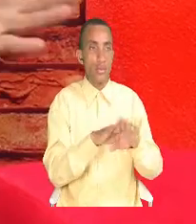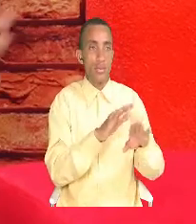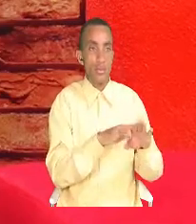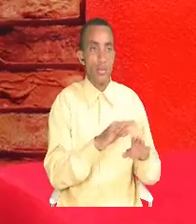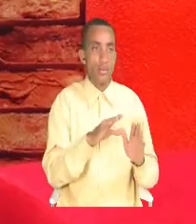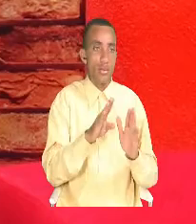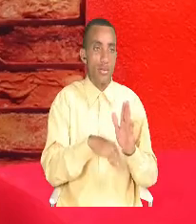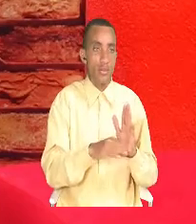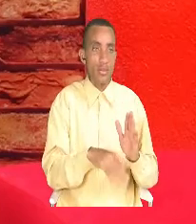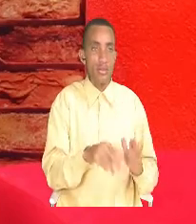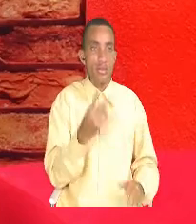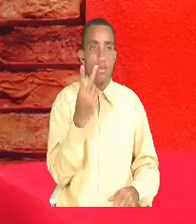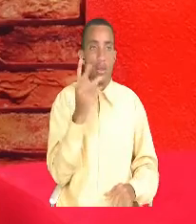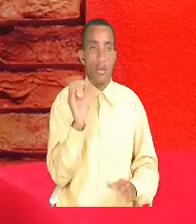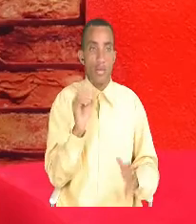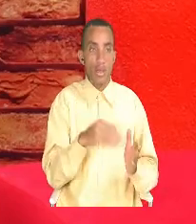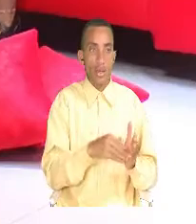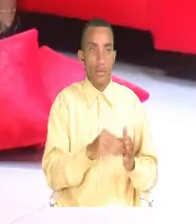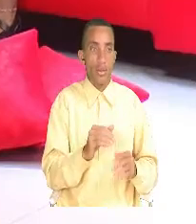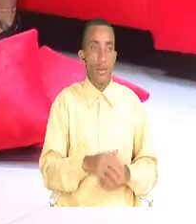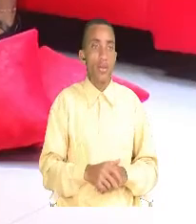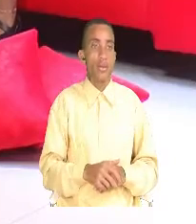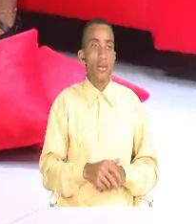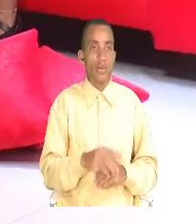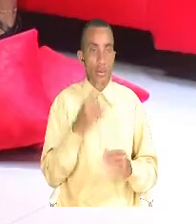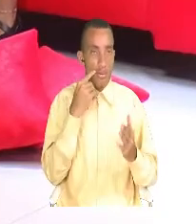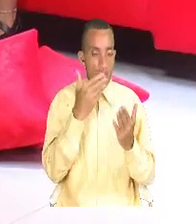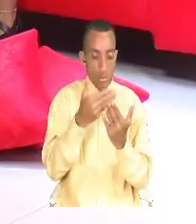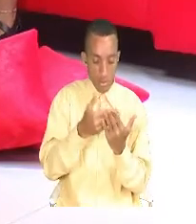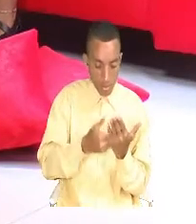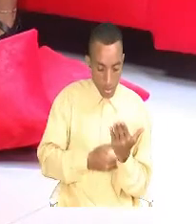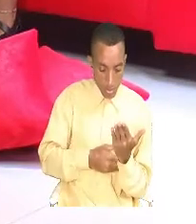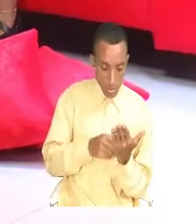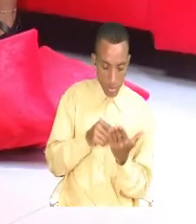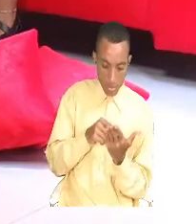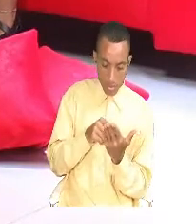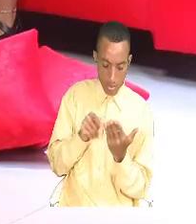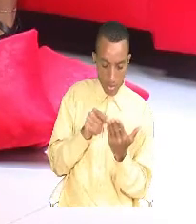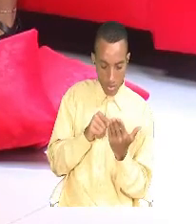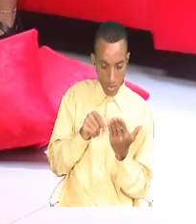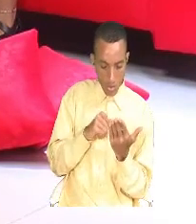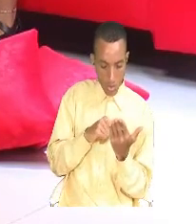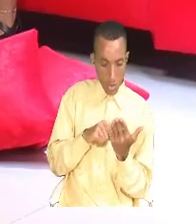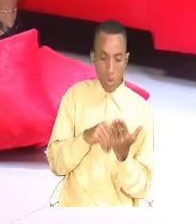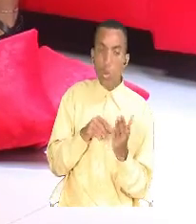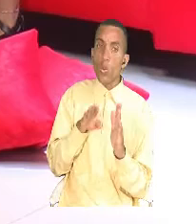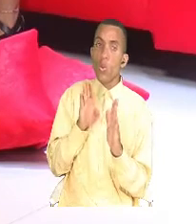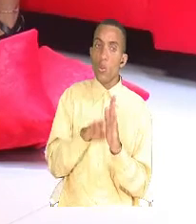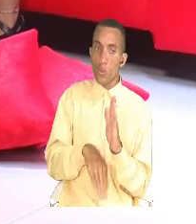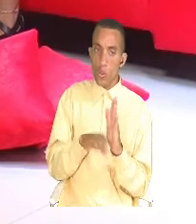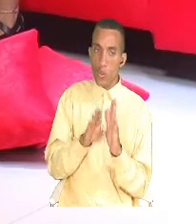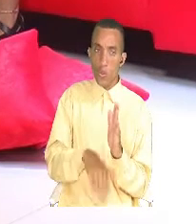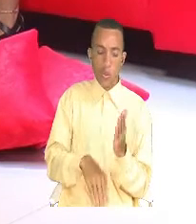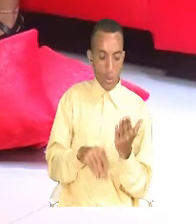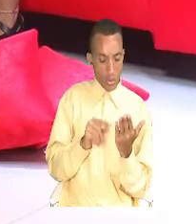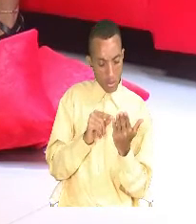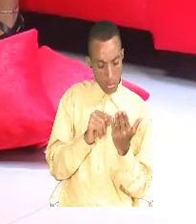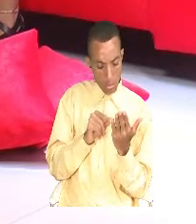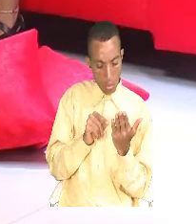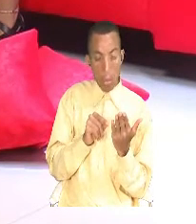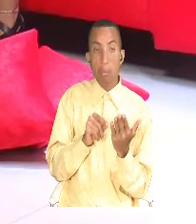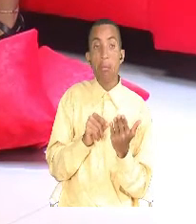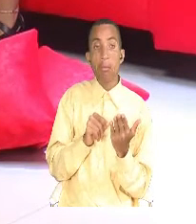tarifas hasta de 20,000 pesos. Claro, no, sin... que sí, es que acá estoy viendo unos paquetes que pues son muy económicos. Aparte veo